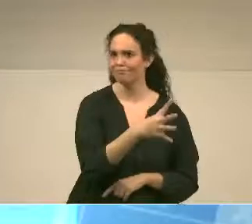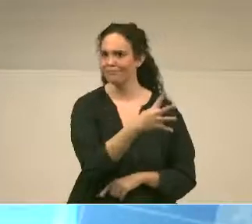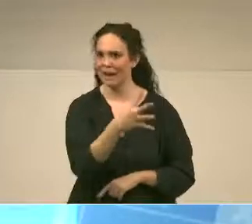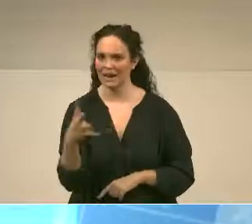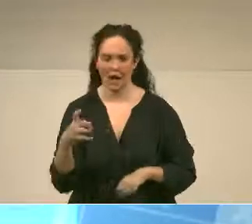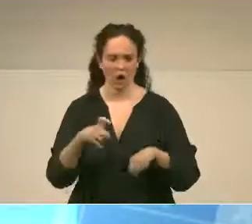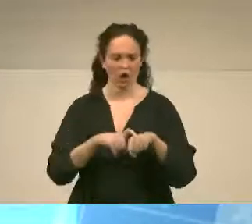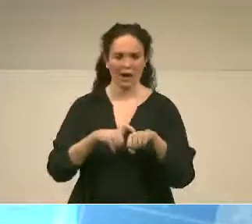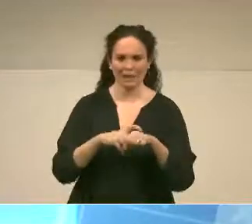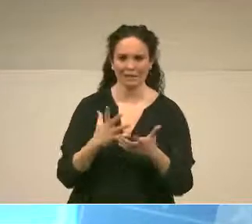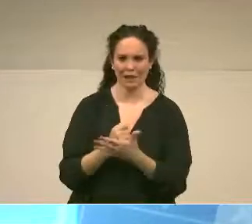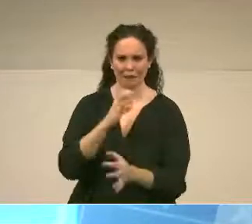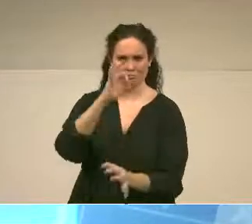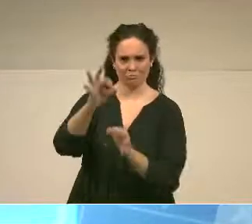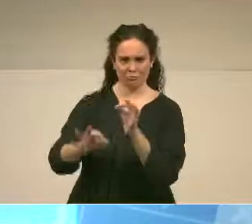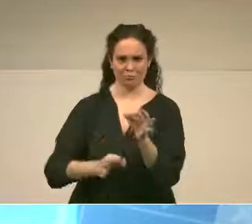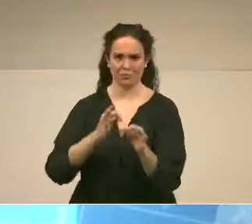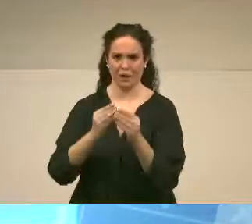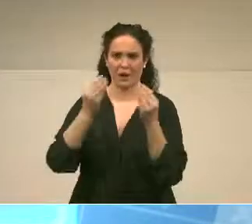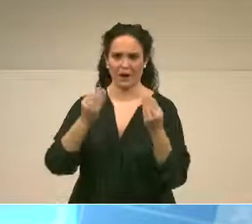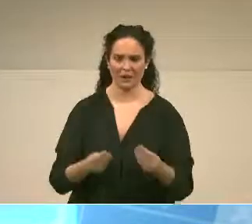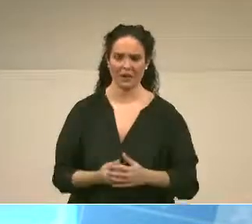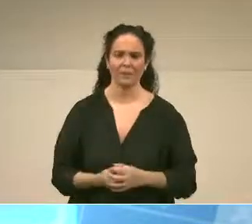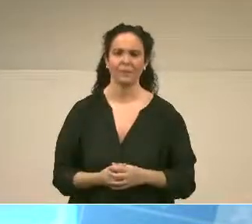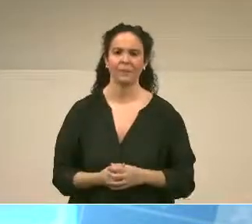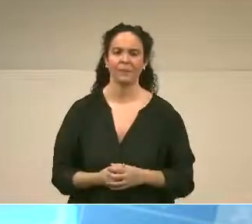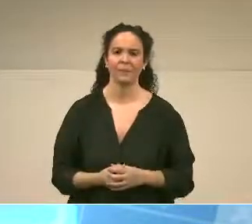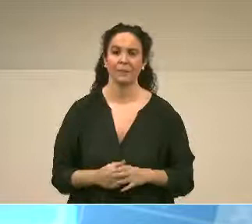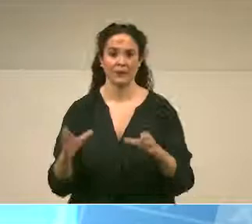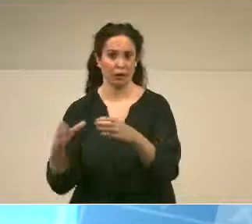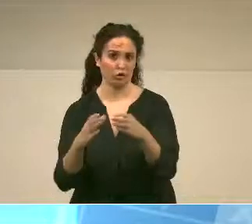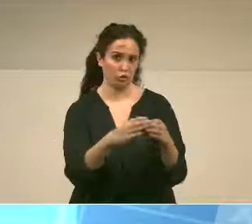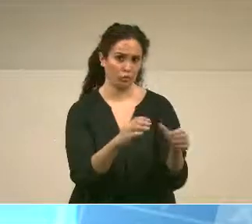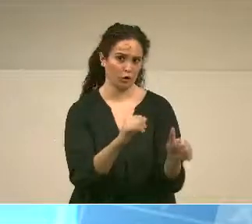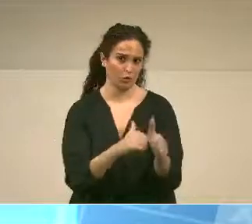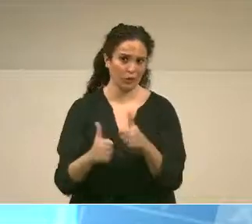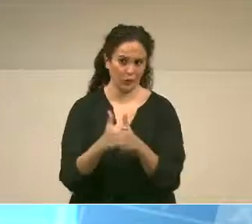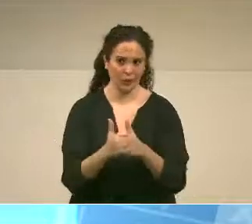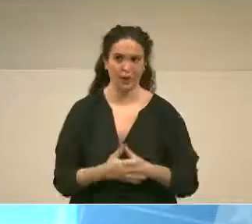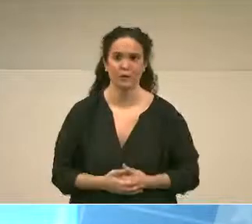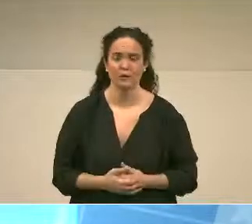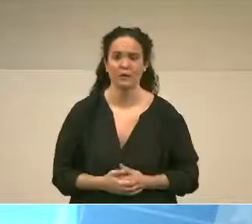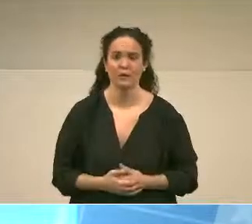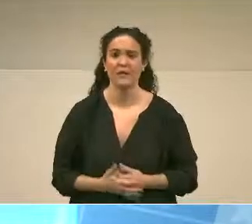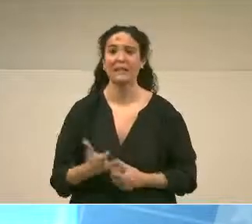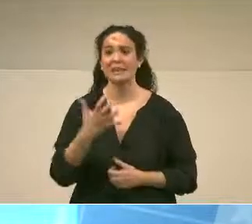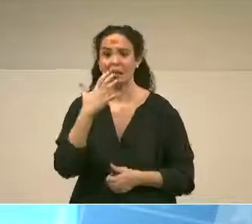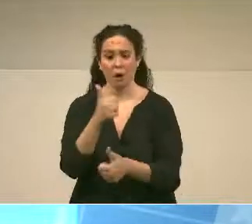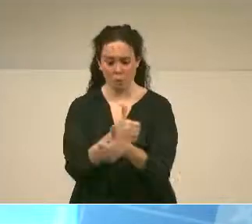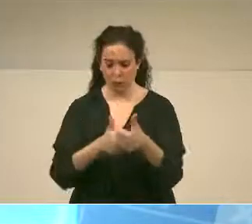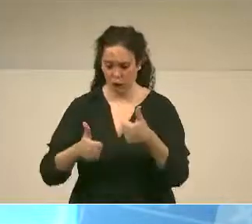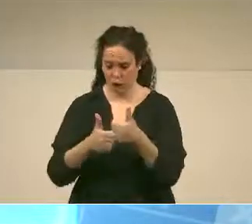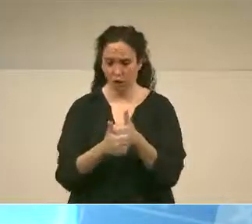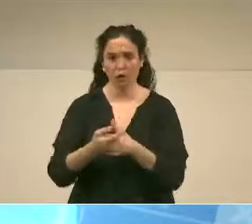de administración y, por lo tanto, la llegada a los distintos grupos priorizados. Si existe una priorización, y esa es la que vamos